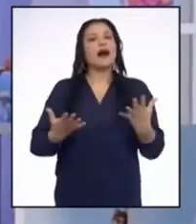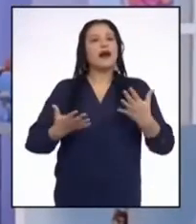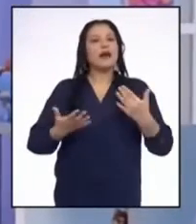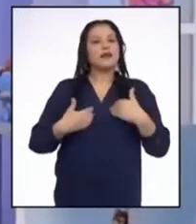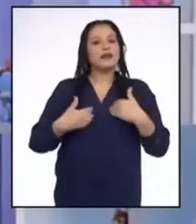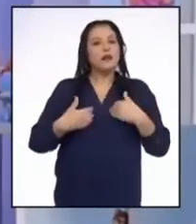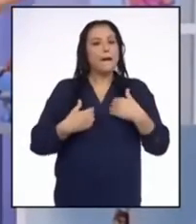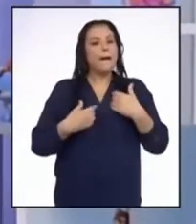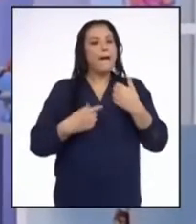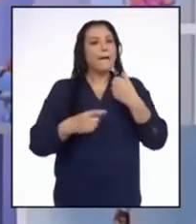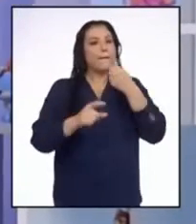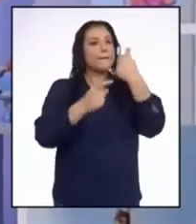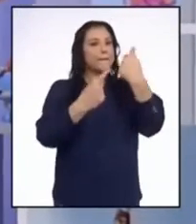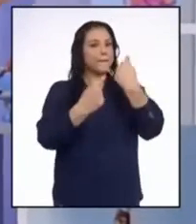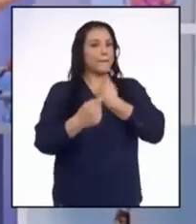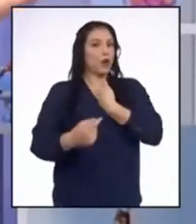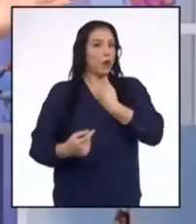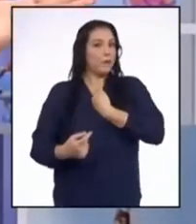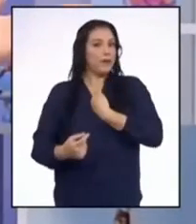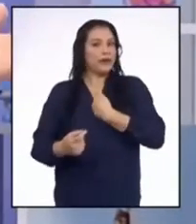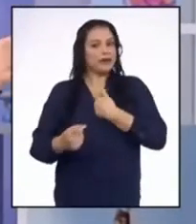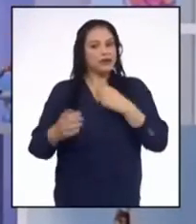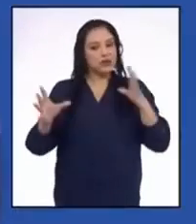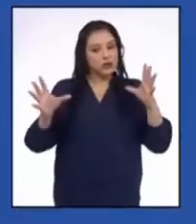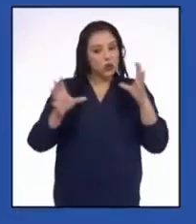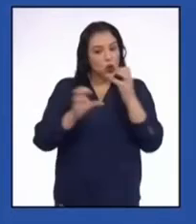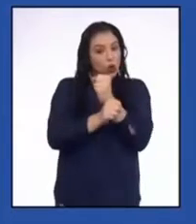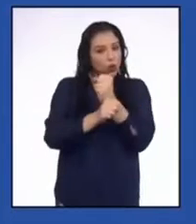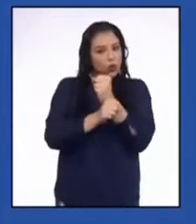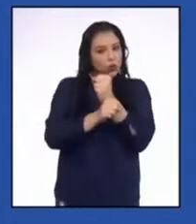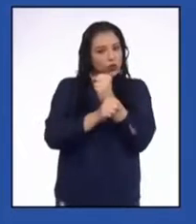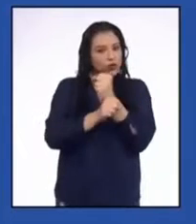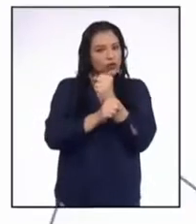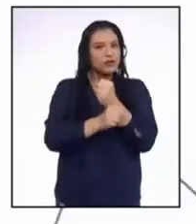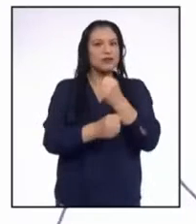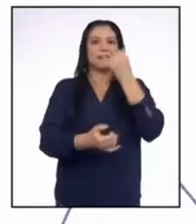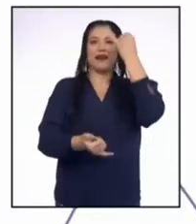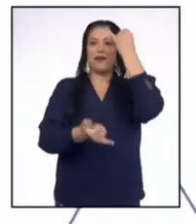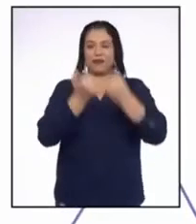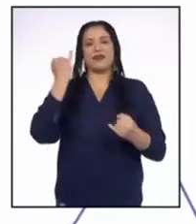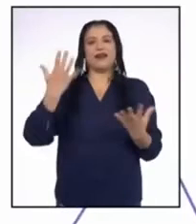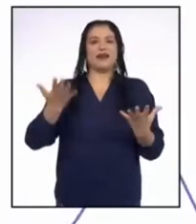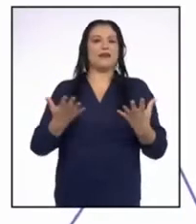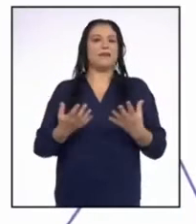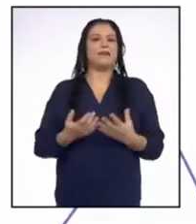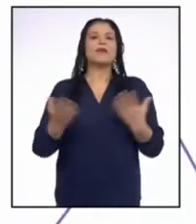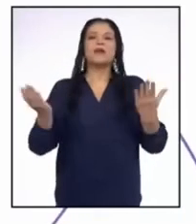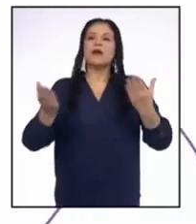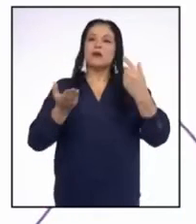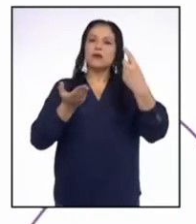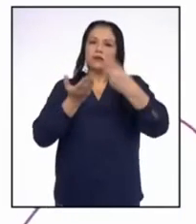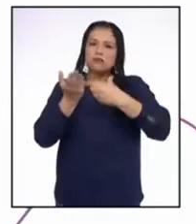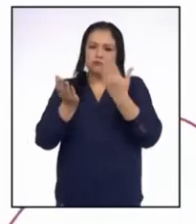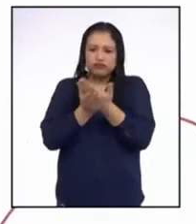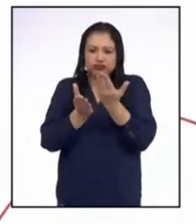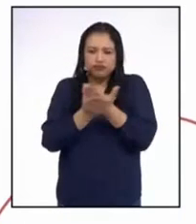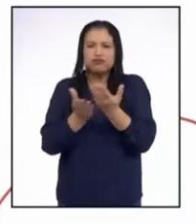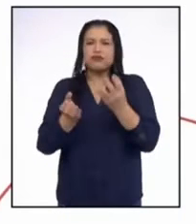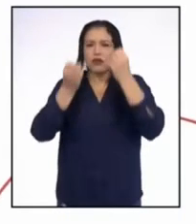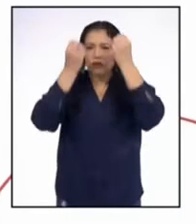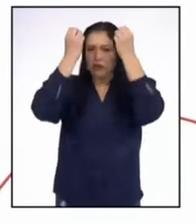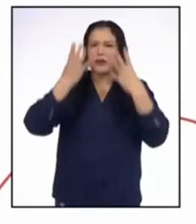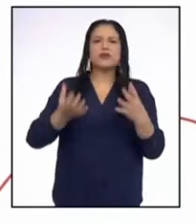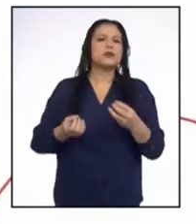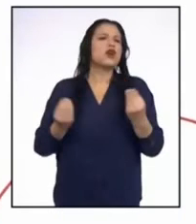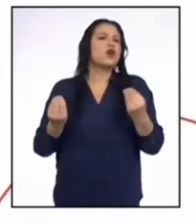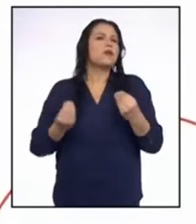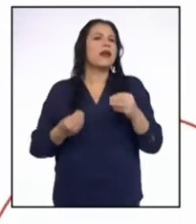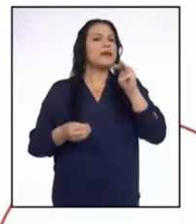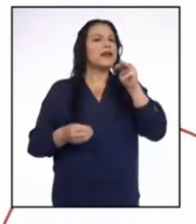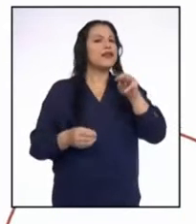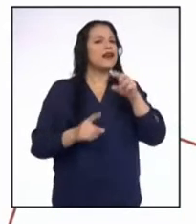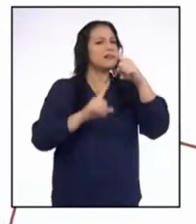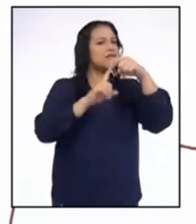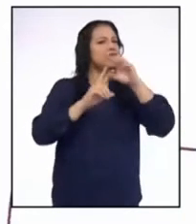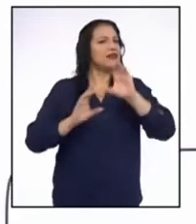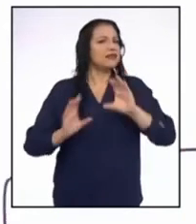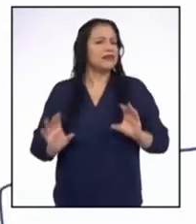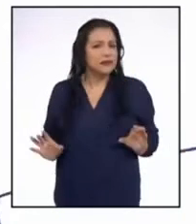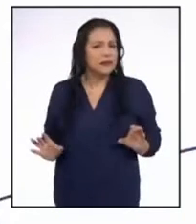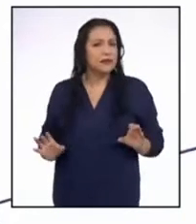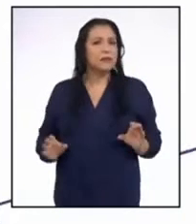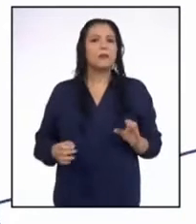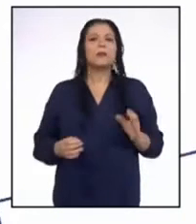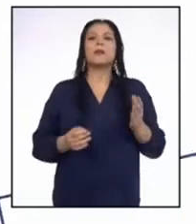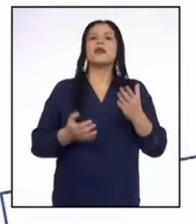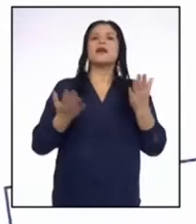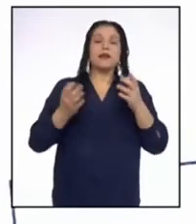propias conclusiones para lograr nuestro producto final. Un portafolio con información sobre las medidas de tendencia central,